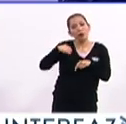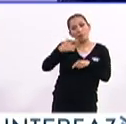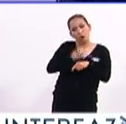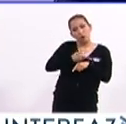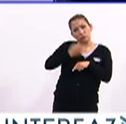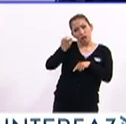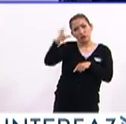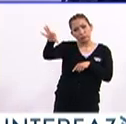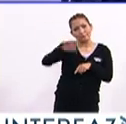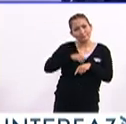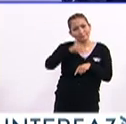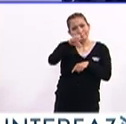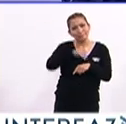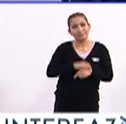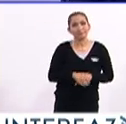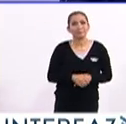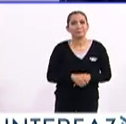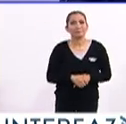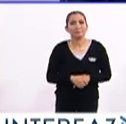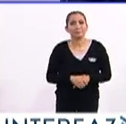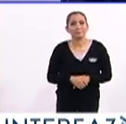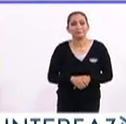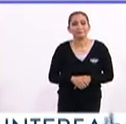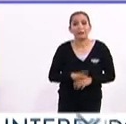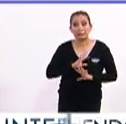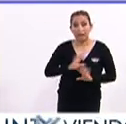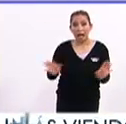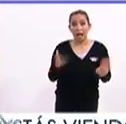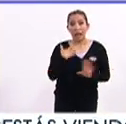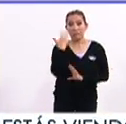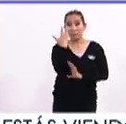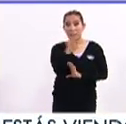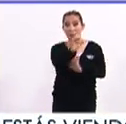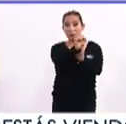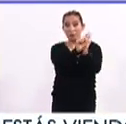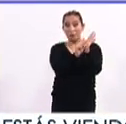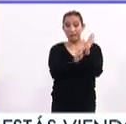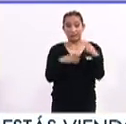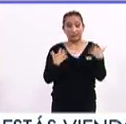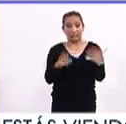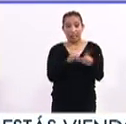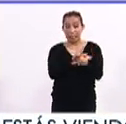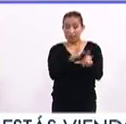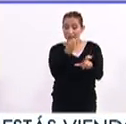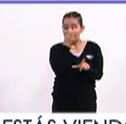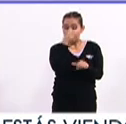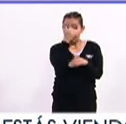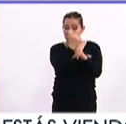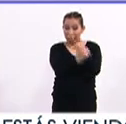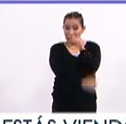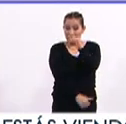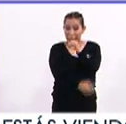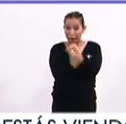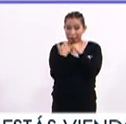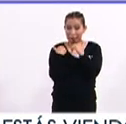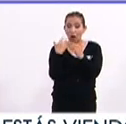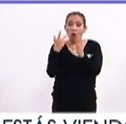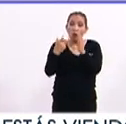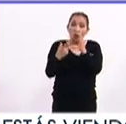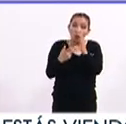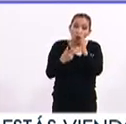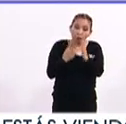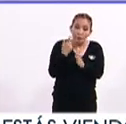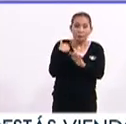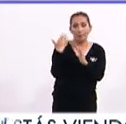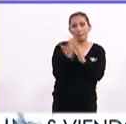parezca que es lo correcto. Pues ya estás en el 10º semestre, Julio, listo casi para enfrentar